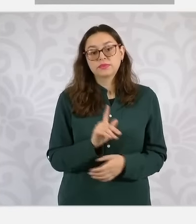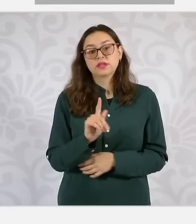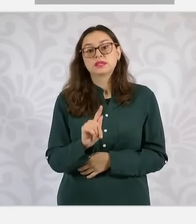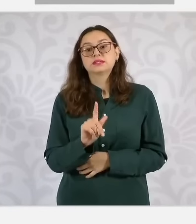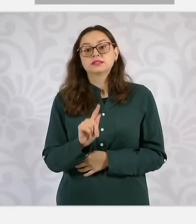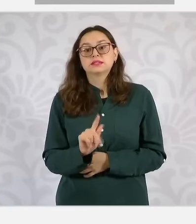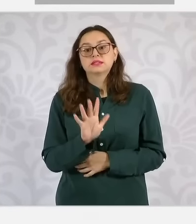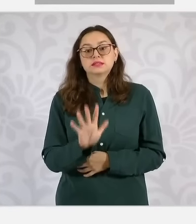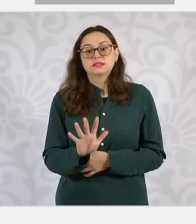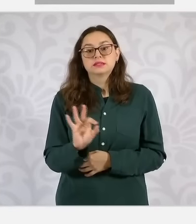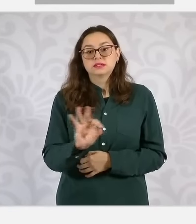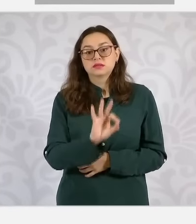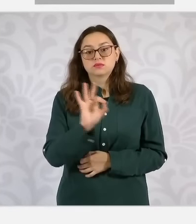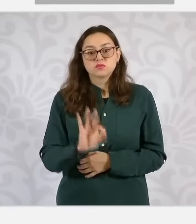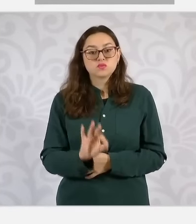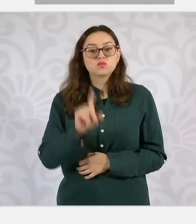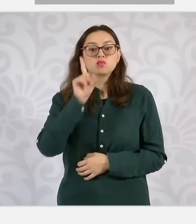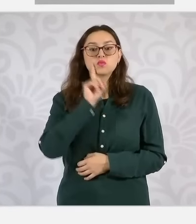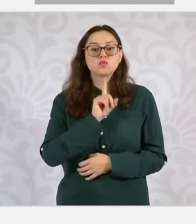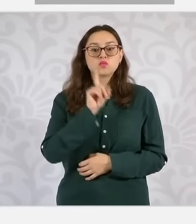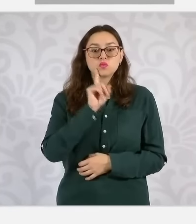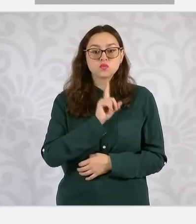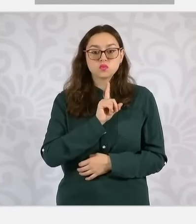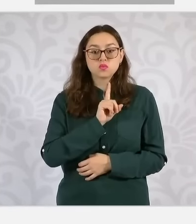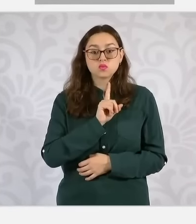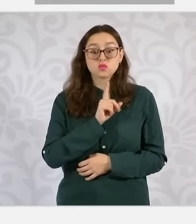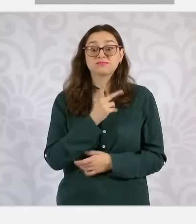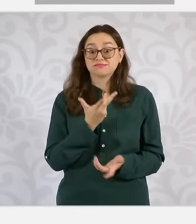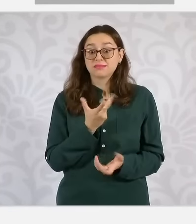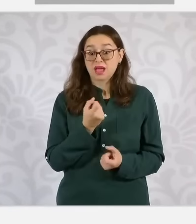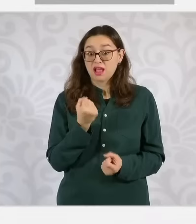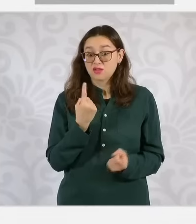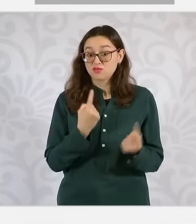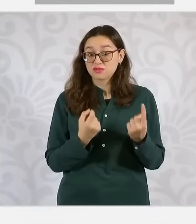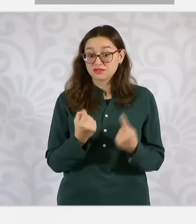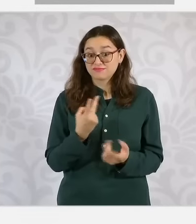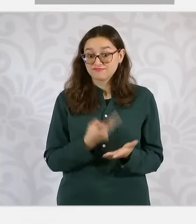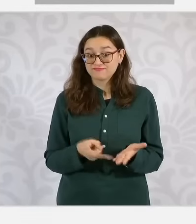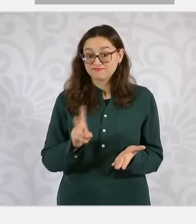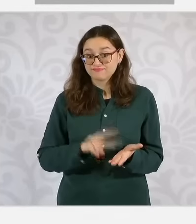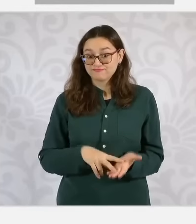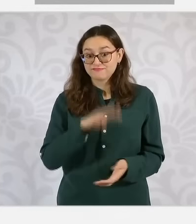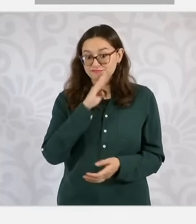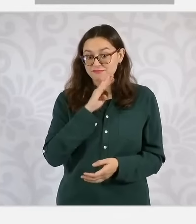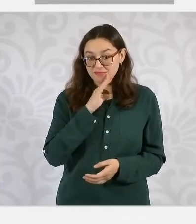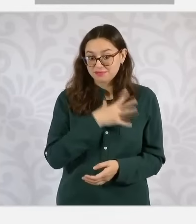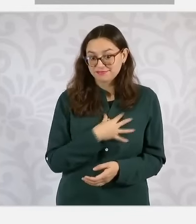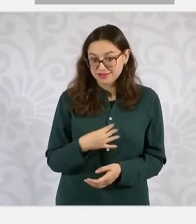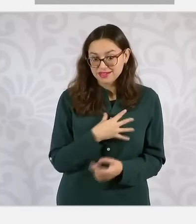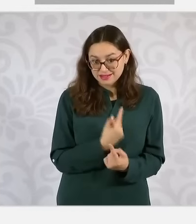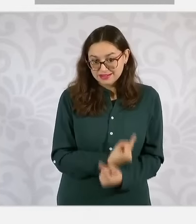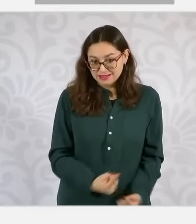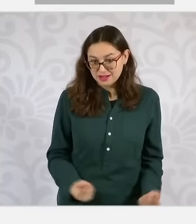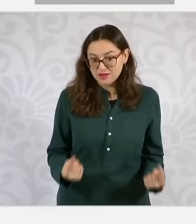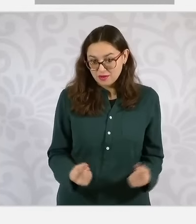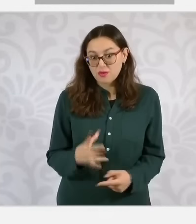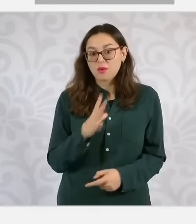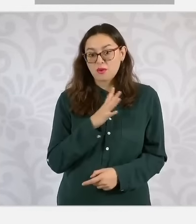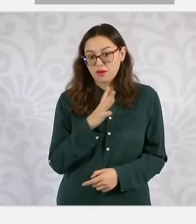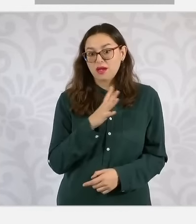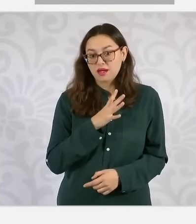75% de nuestras estudiantes son mujeres y muchas de ellas con hijos pequeños que pueden estudiar gracias a que pueden vivir cerca de sus familias, lo cual